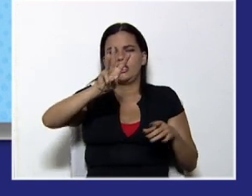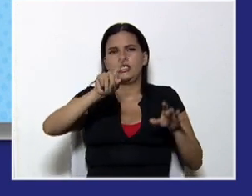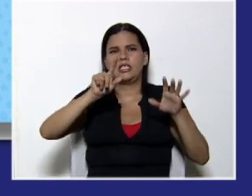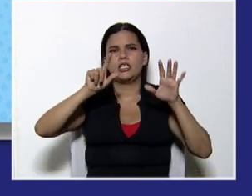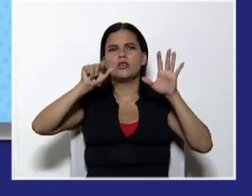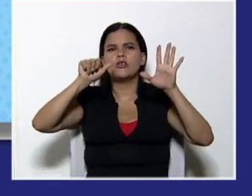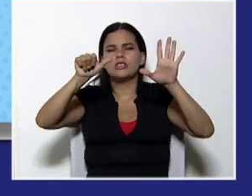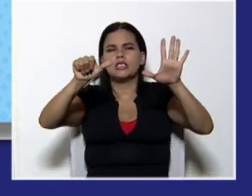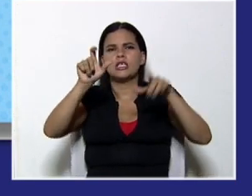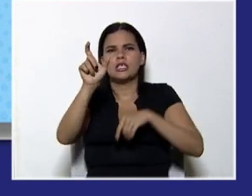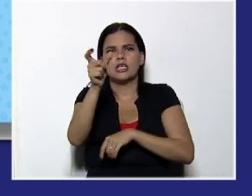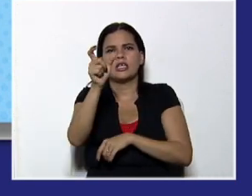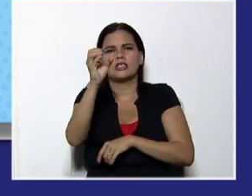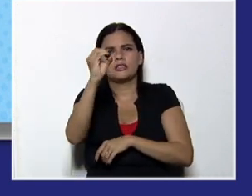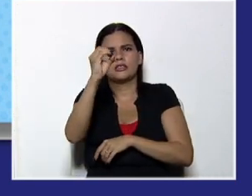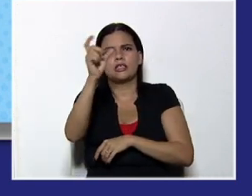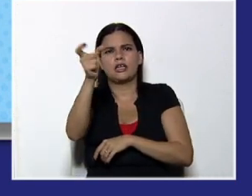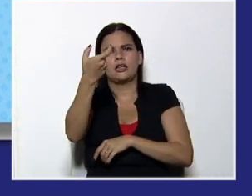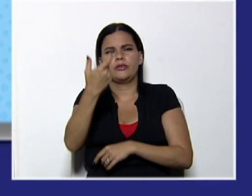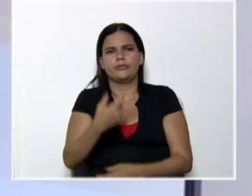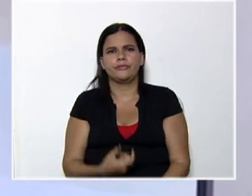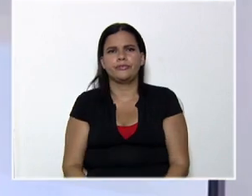Algo importante también dentro de